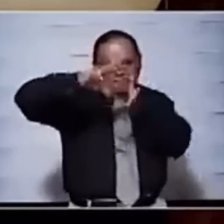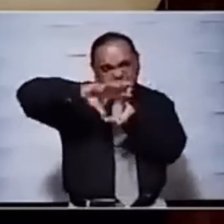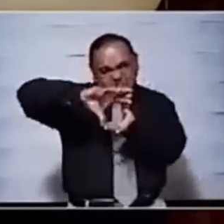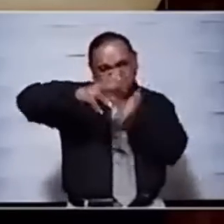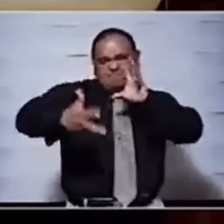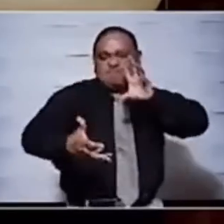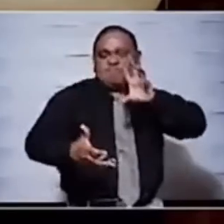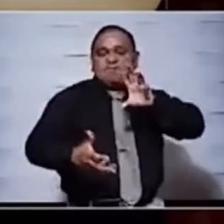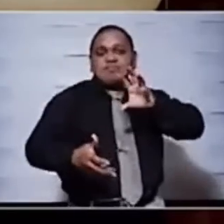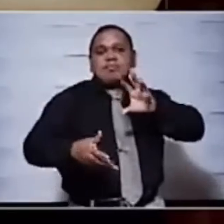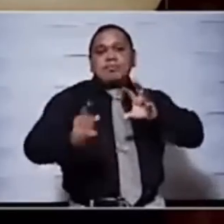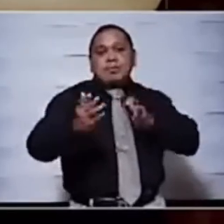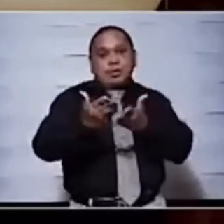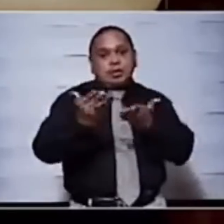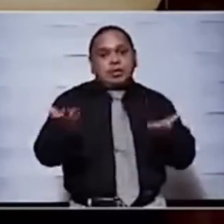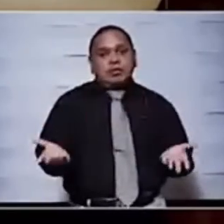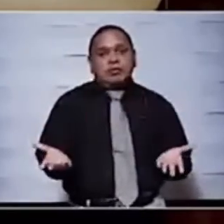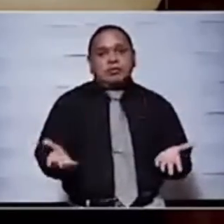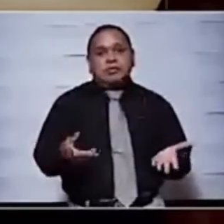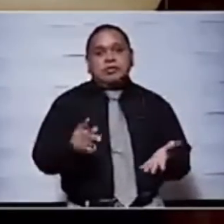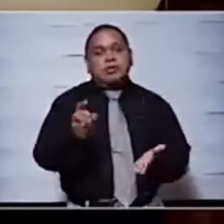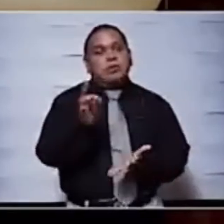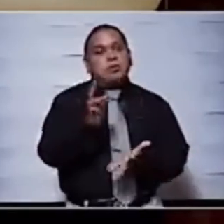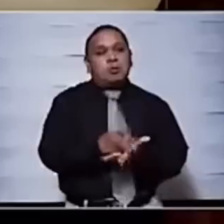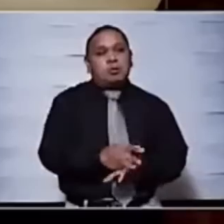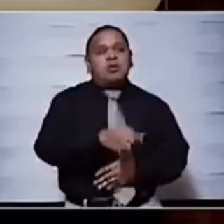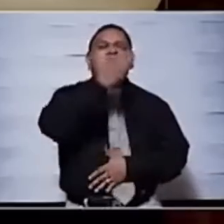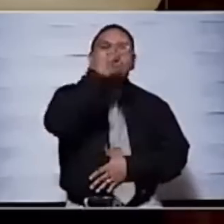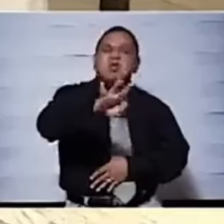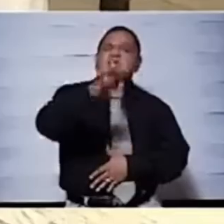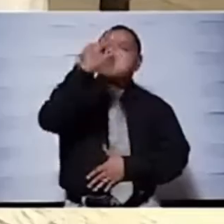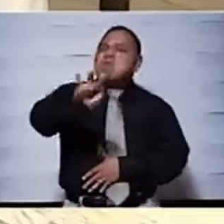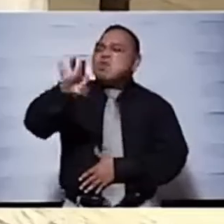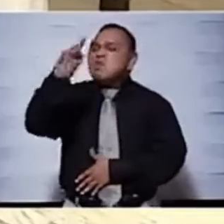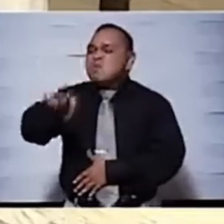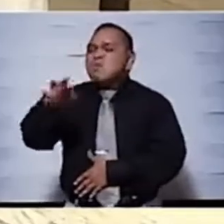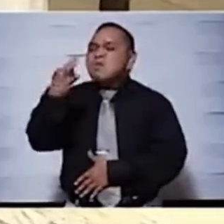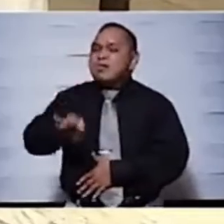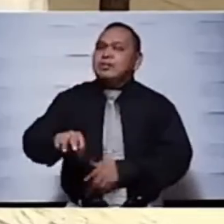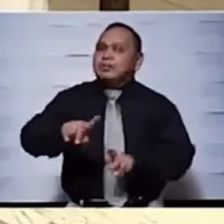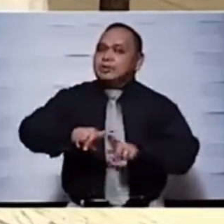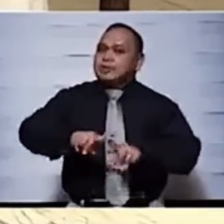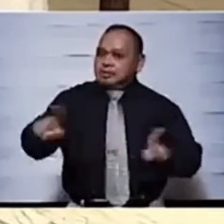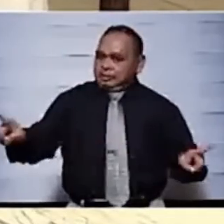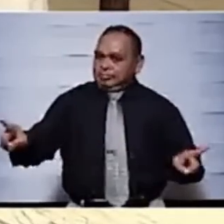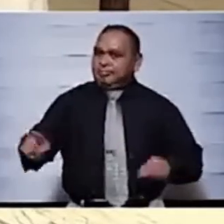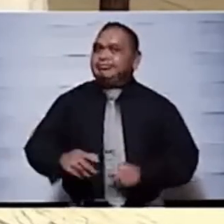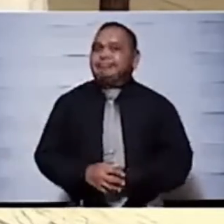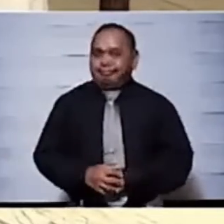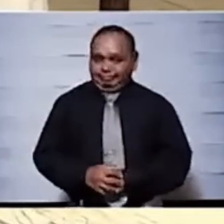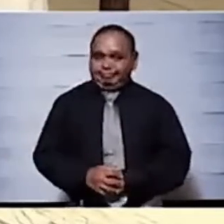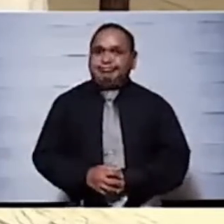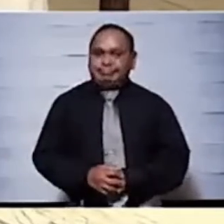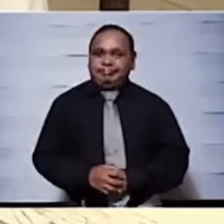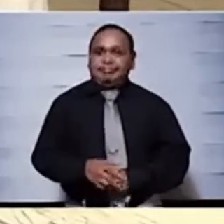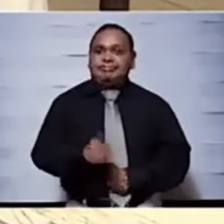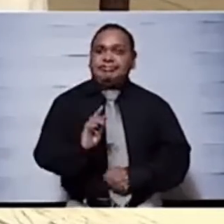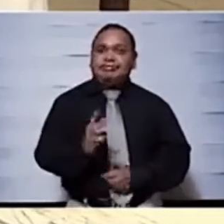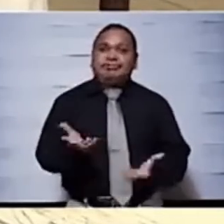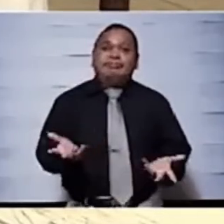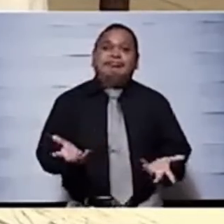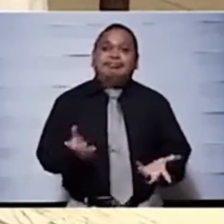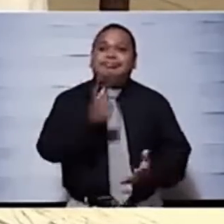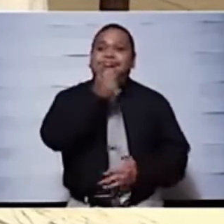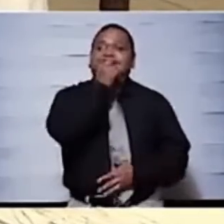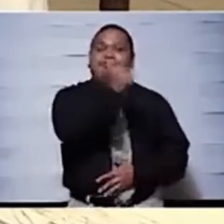agresivo. Ahora ya nomás nos dan insultos, nos dicen de todo, ya se cambió un poco, ¿verdad? Ya demandan. Se suavizó, pero sí,